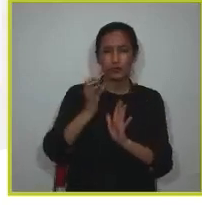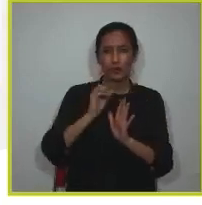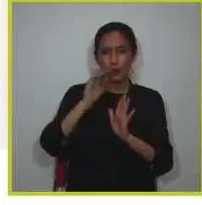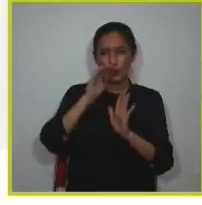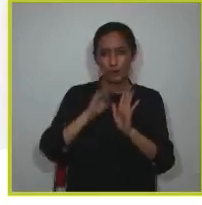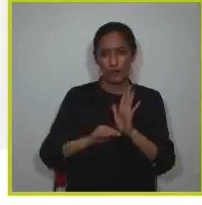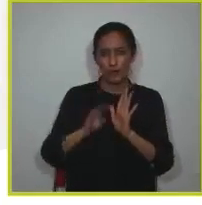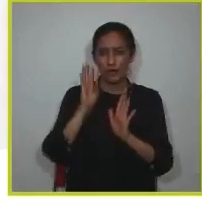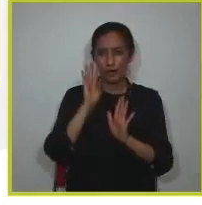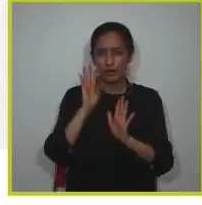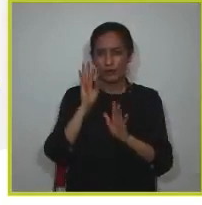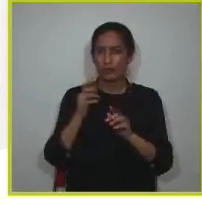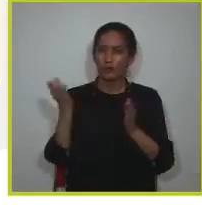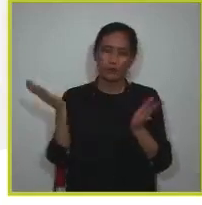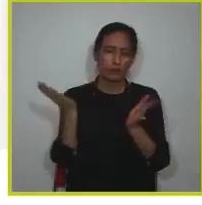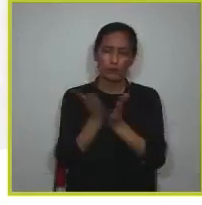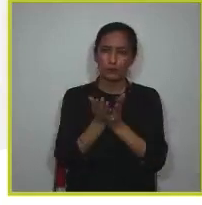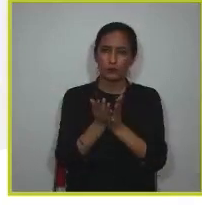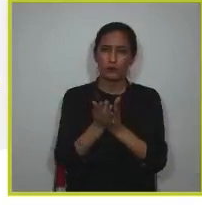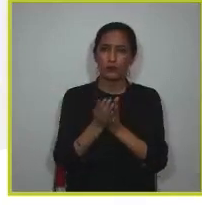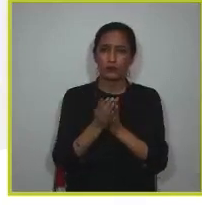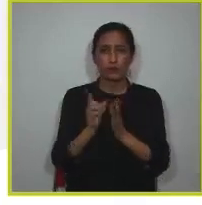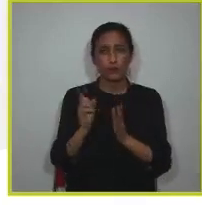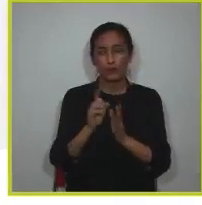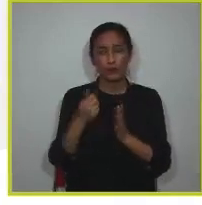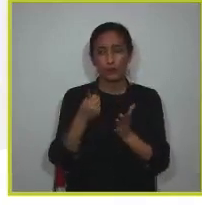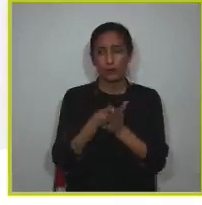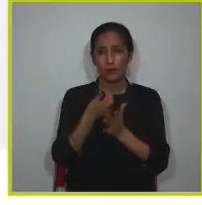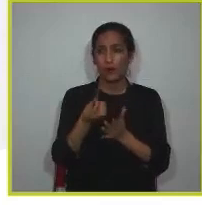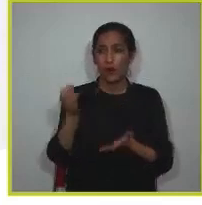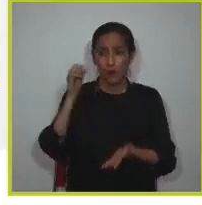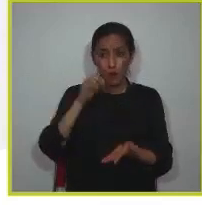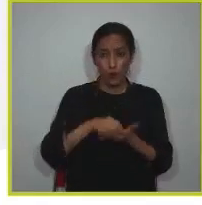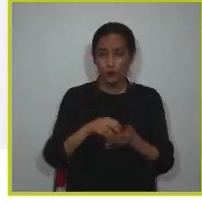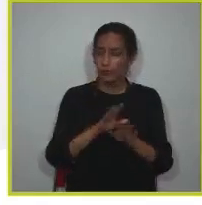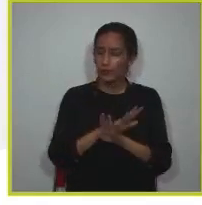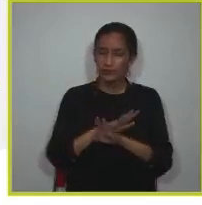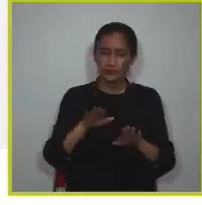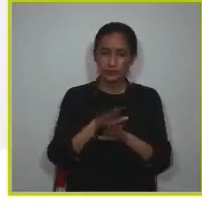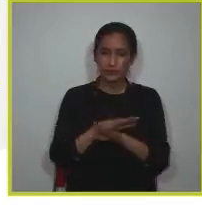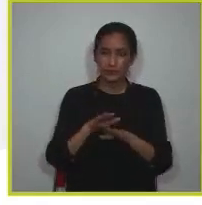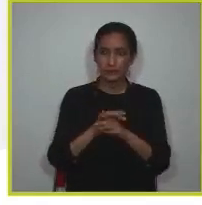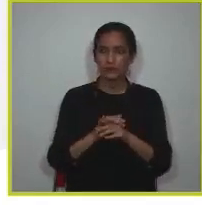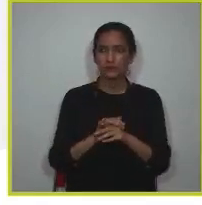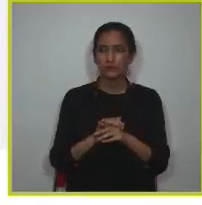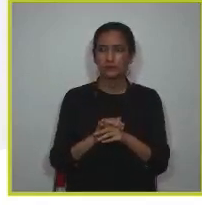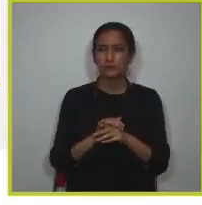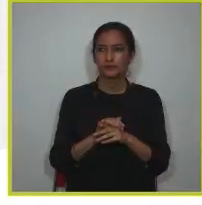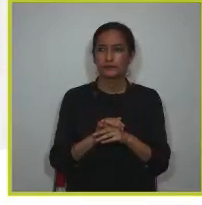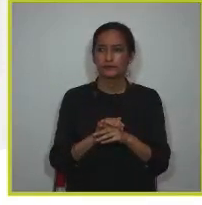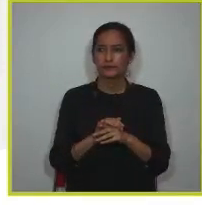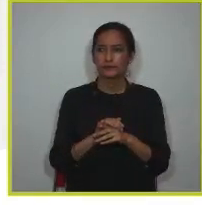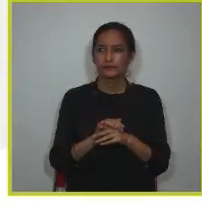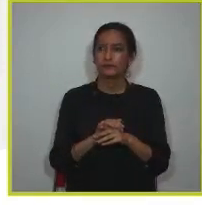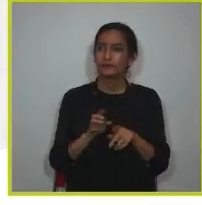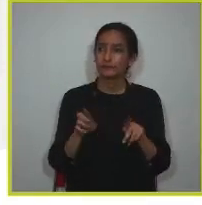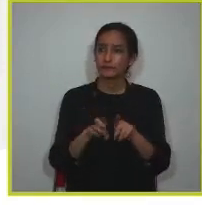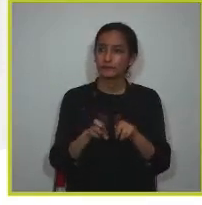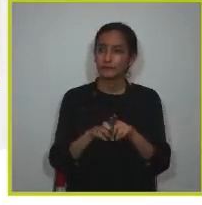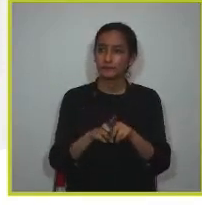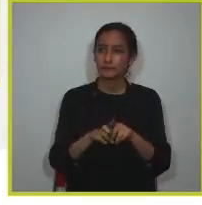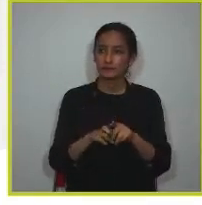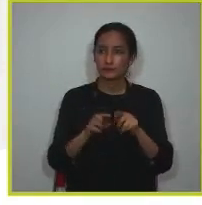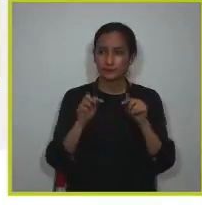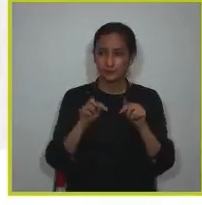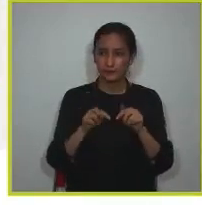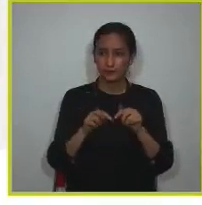que en el caso concreto sea lo suficientemente disuasiva para que no vuelva a cometerse ese ese incumplimiento entonces a partir